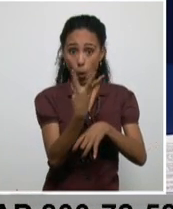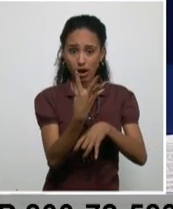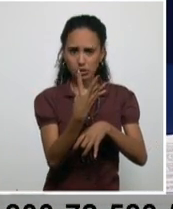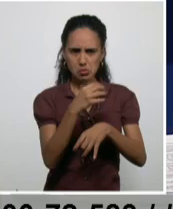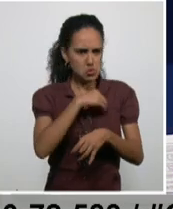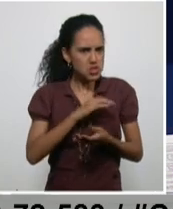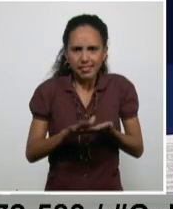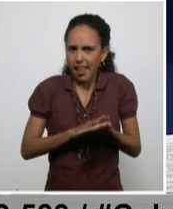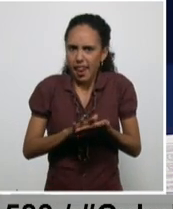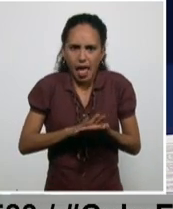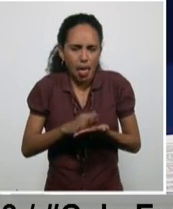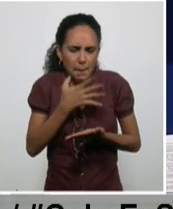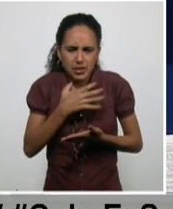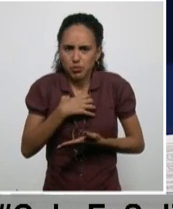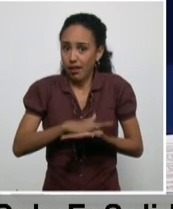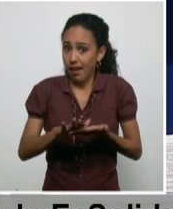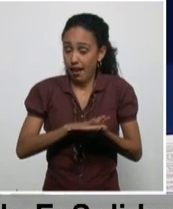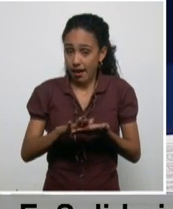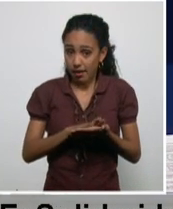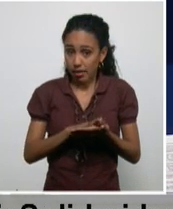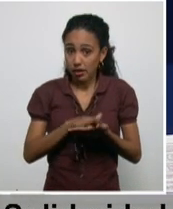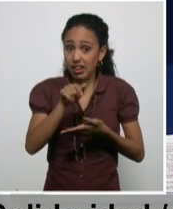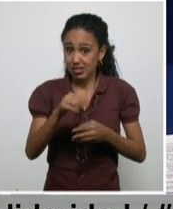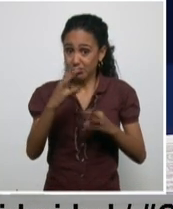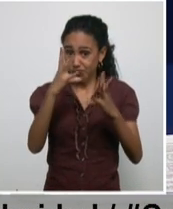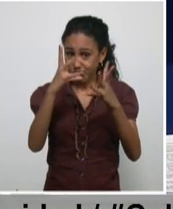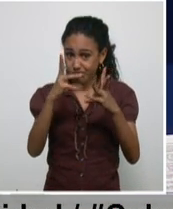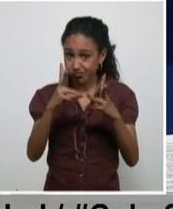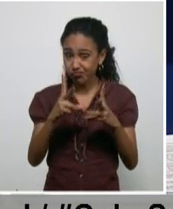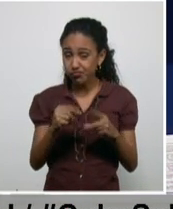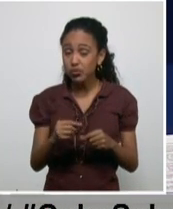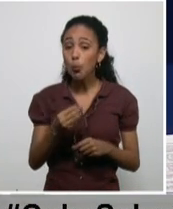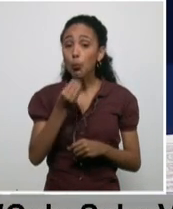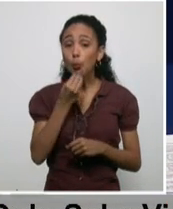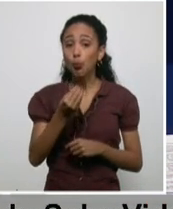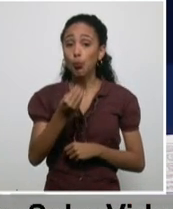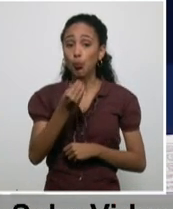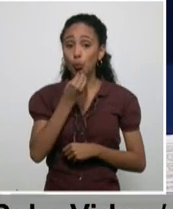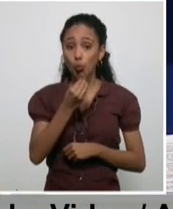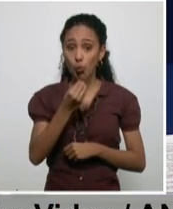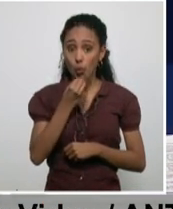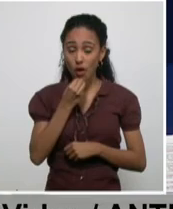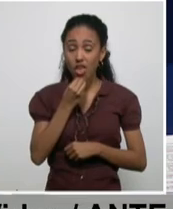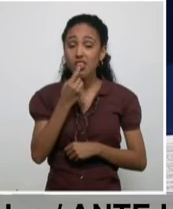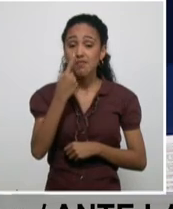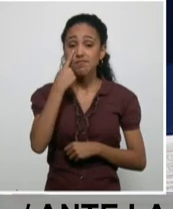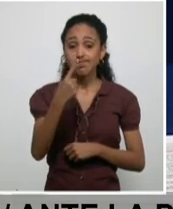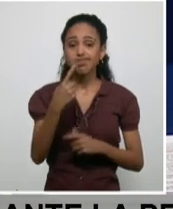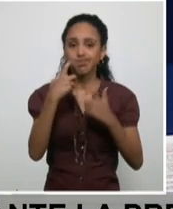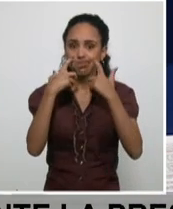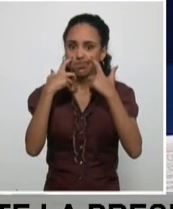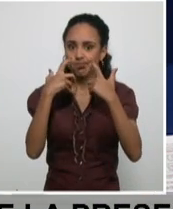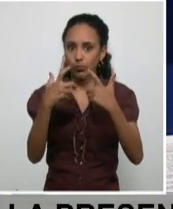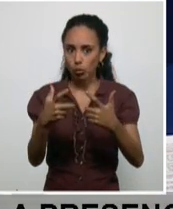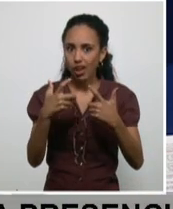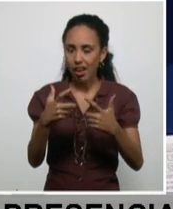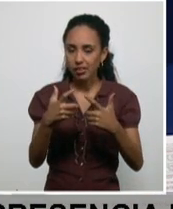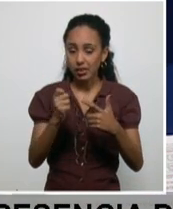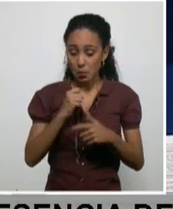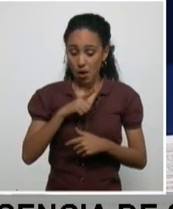que indiscutiblemente este alto número registrado puede convertirse en una importante fuente de